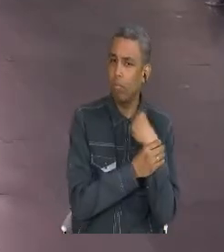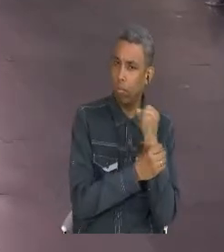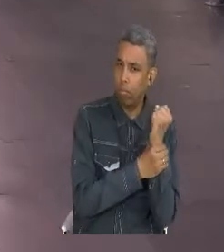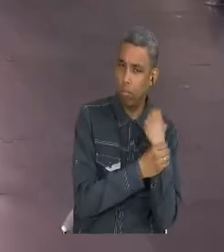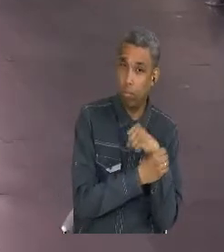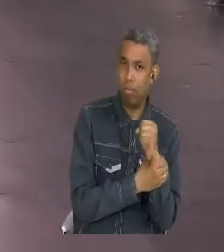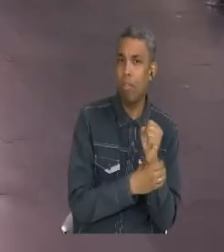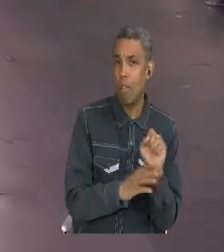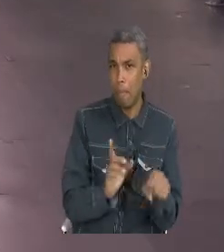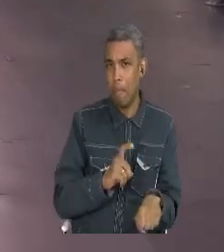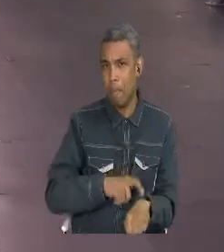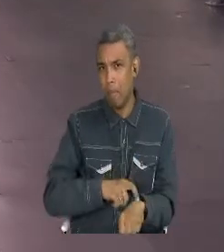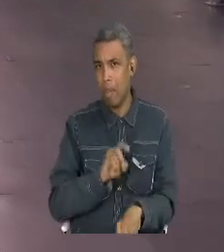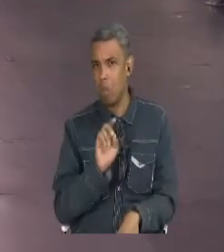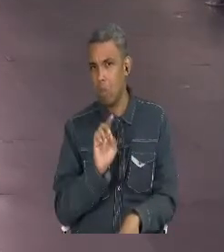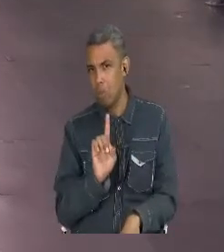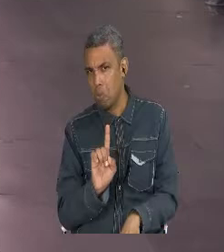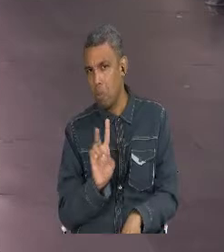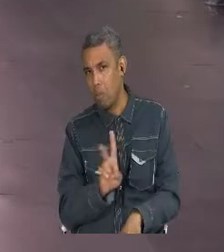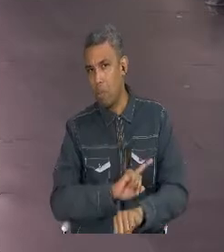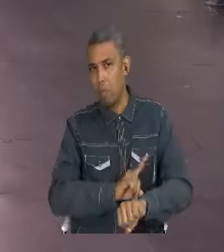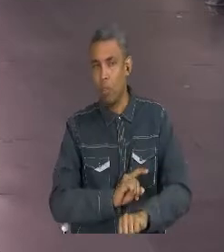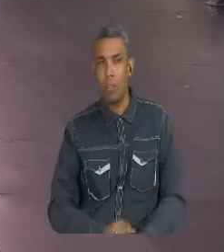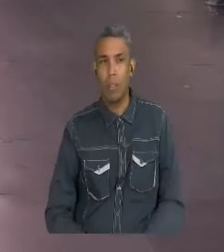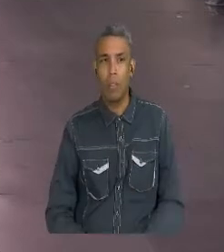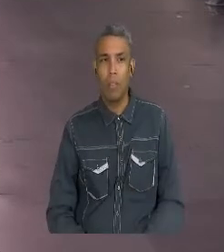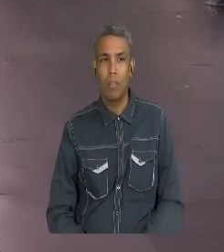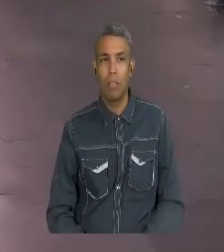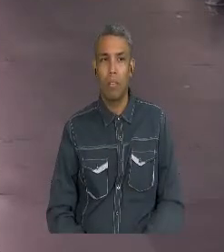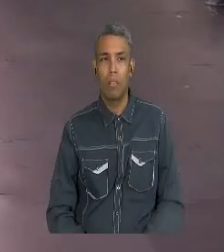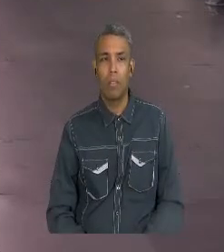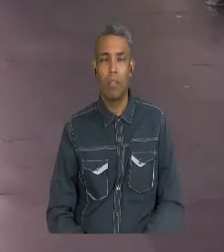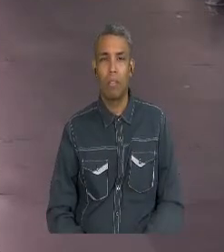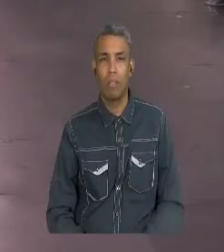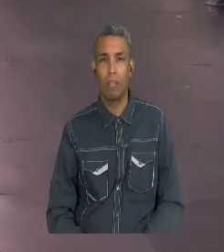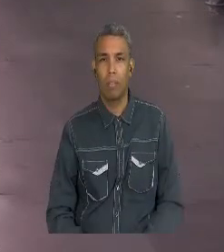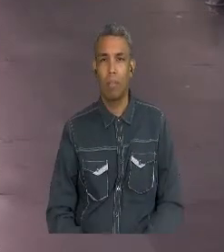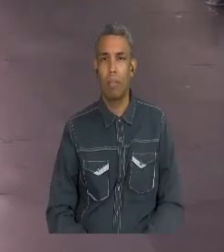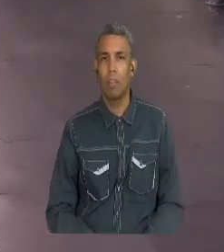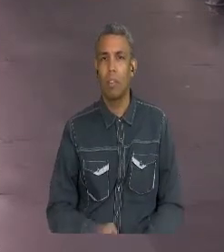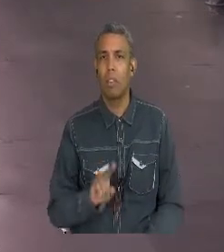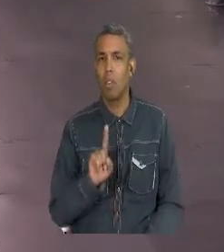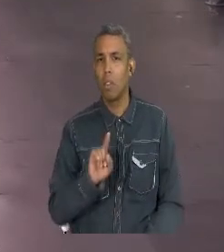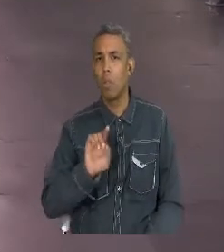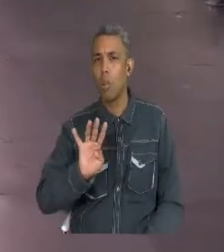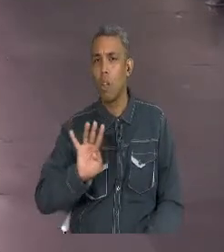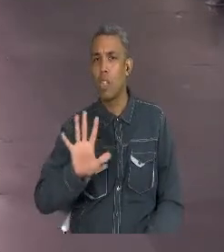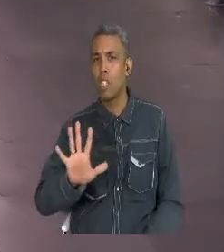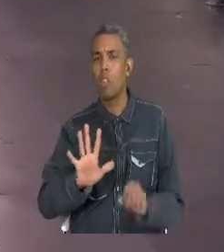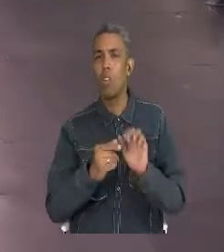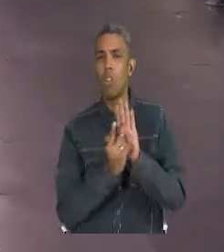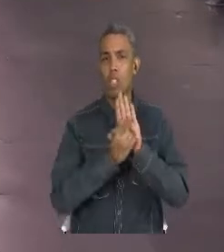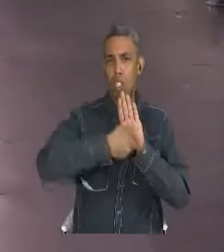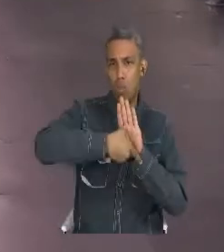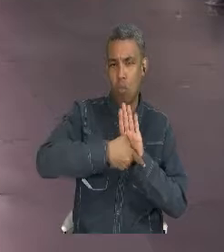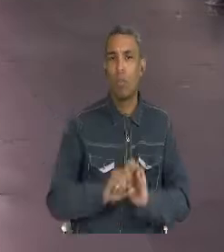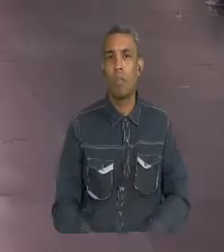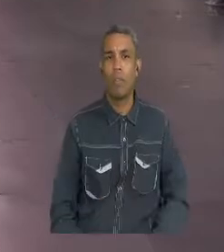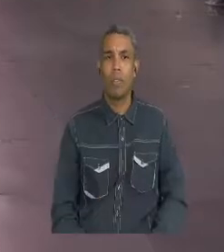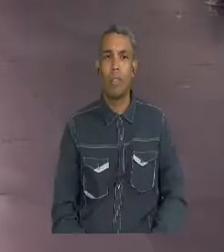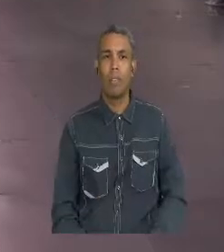atrás. Contamos 5 segundos. 1, 2, 3, 4, 5. Muy bien, soltamos y empezamos a levantar